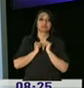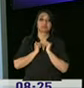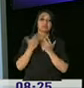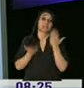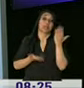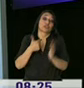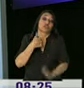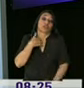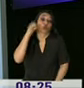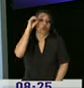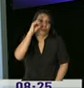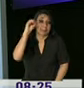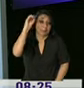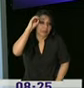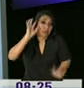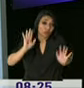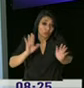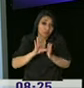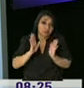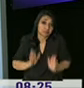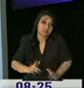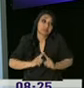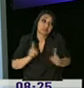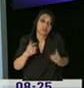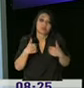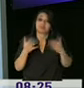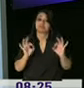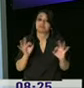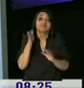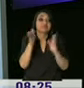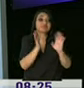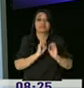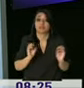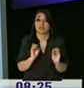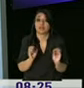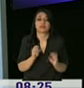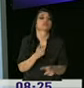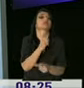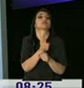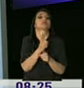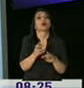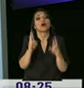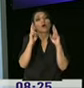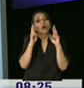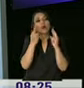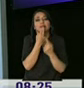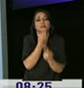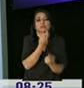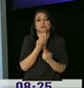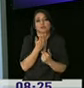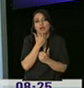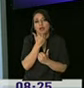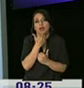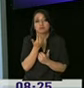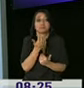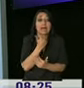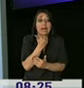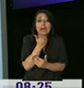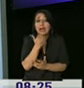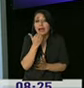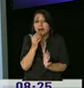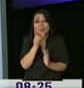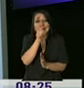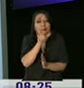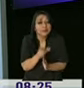mía como ciudadano, pero parece que eso no se hace. Así que esperemos alguna respuesta. Alguien que tenga la amabilidad,